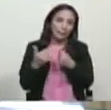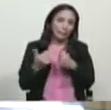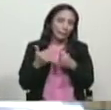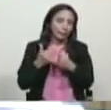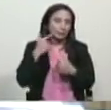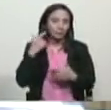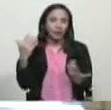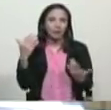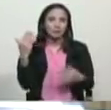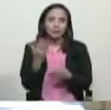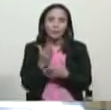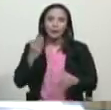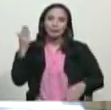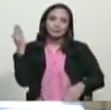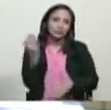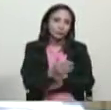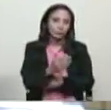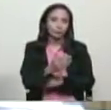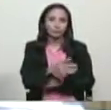Trump,